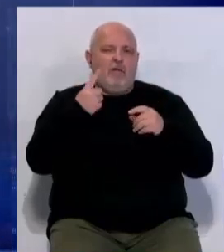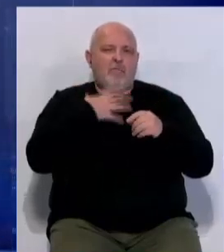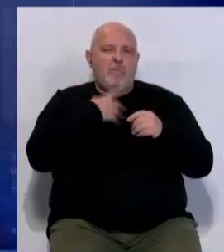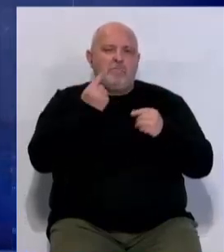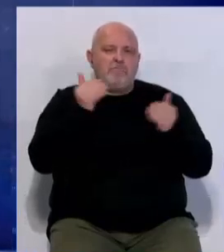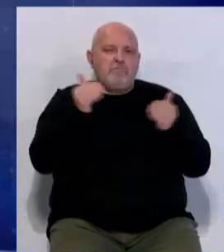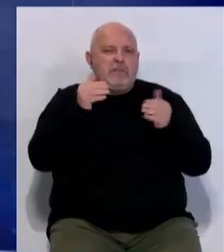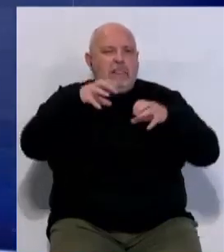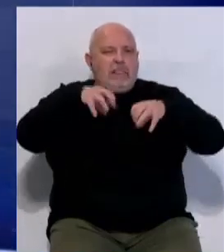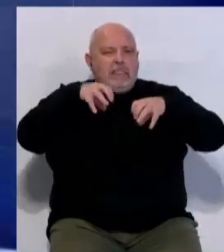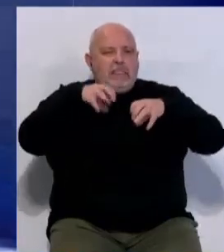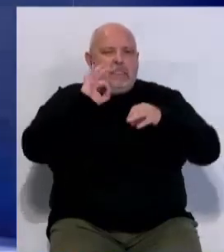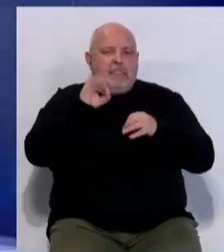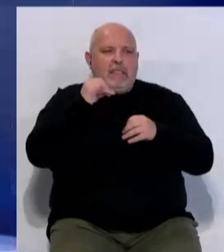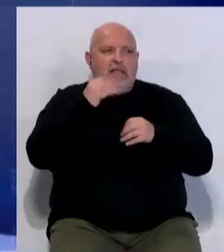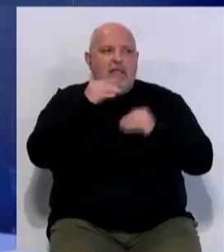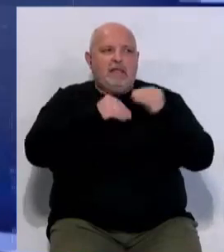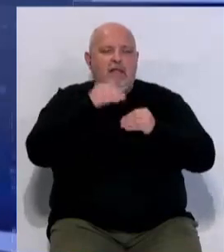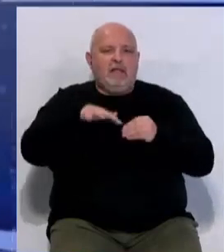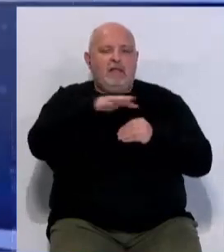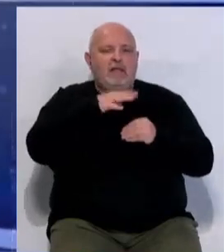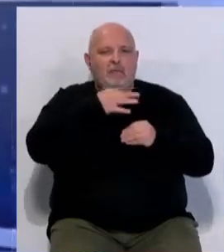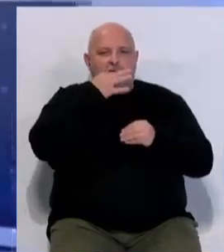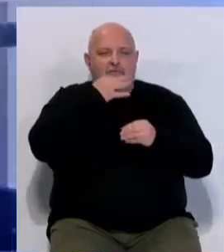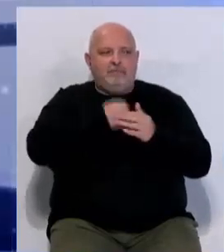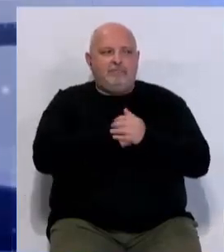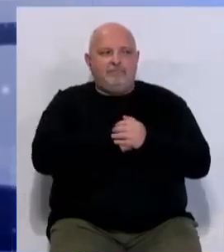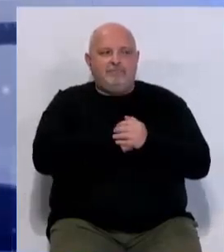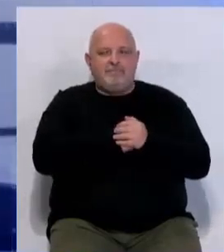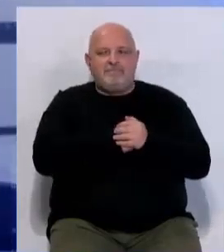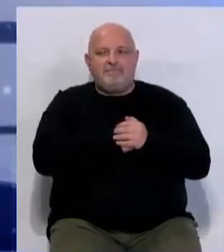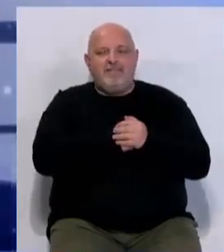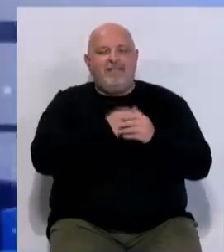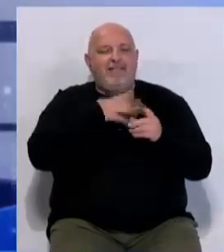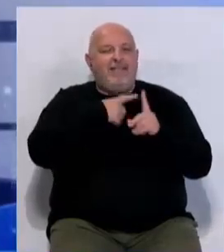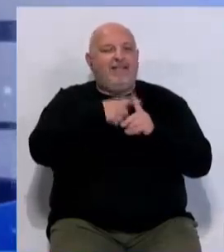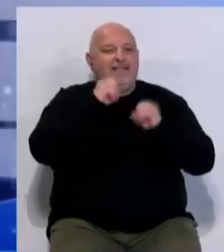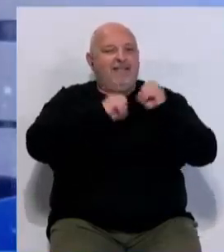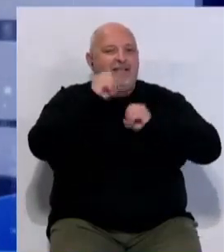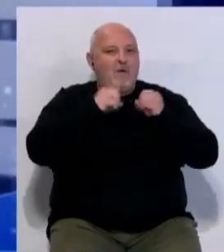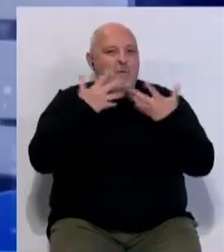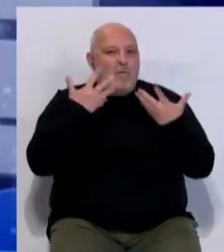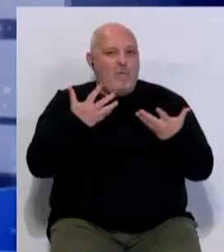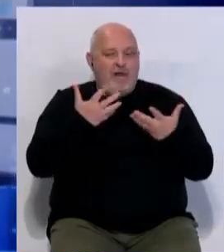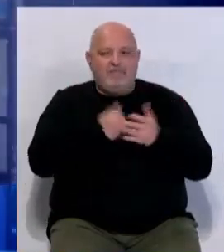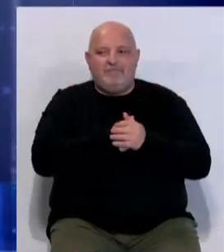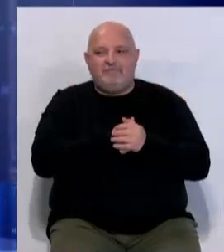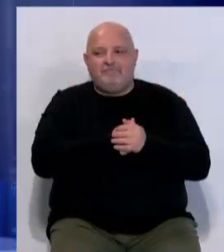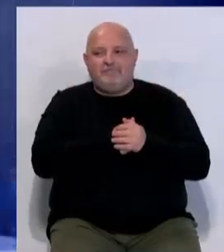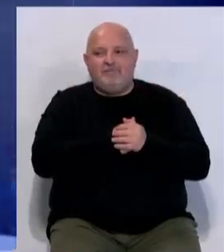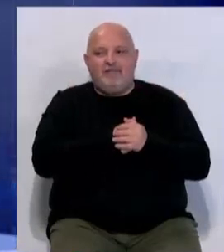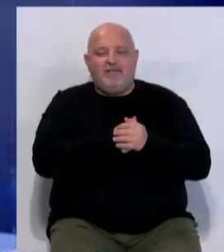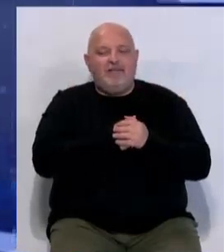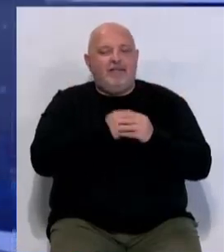posibilidad de algún chubasco débil y disperso por la tarde. Los valores extremos en cuanto a las temperaturas variarán